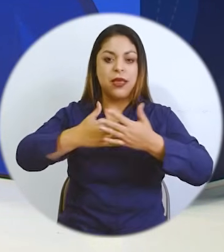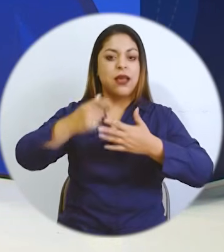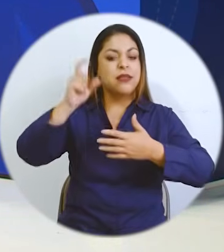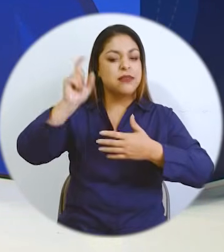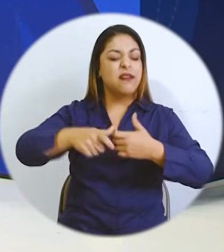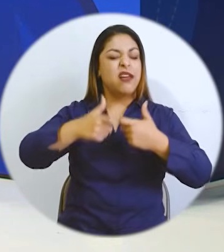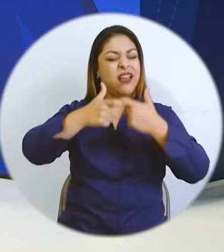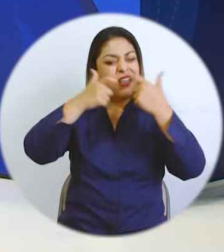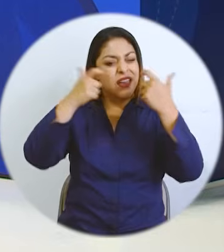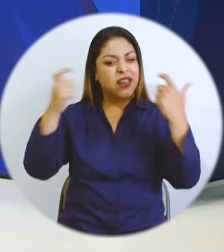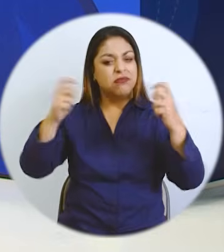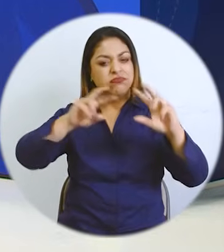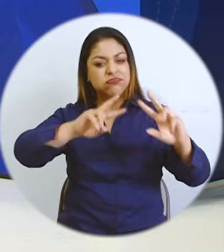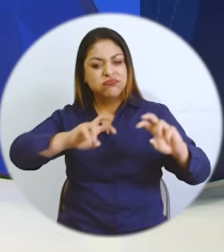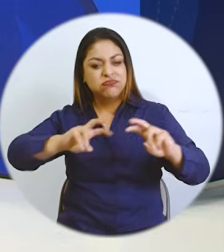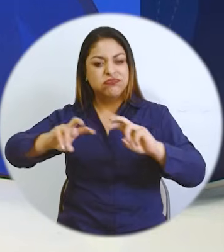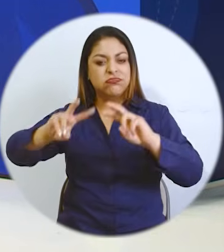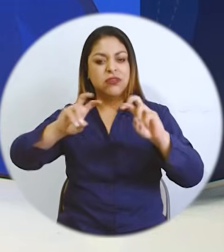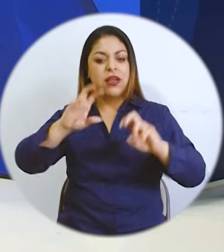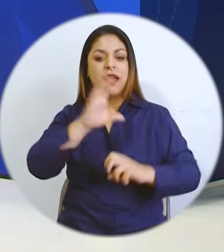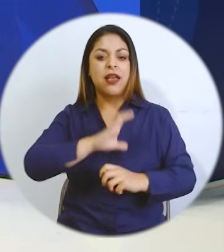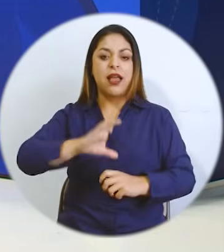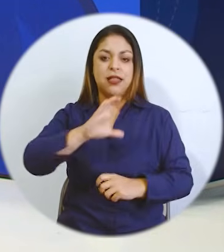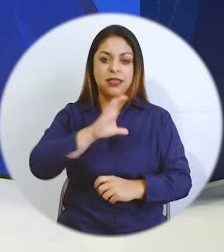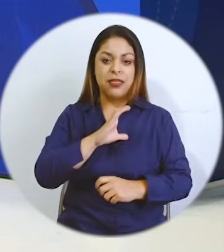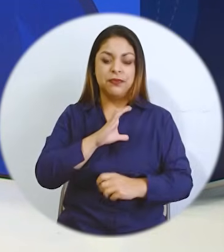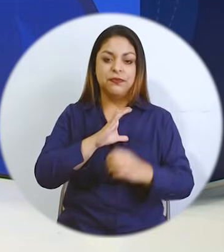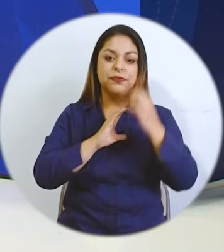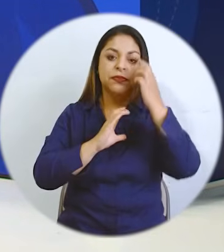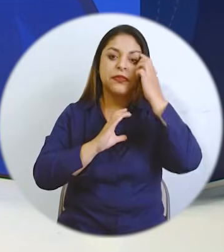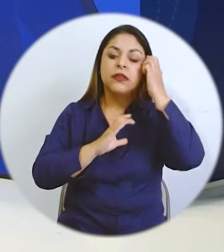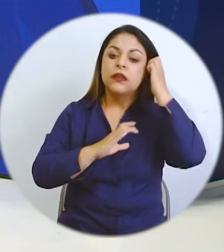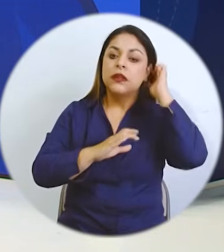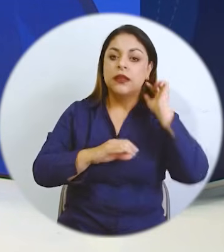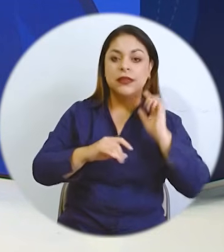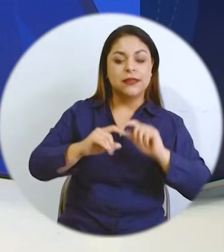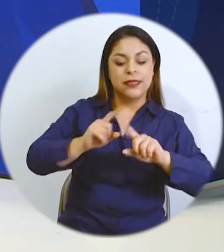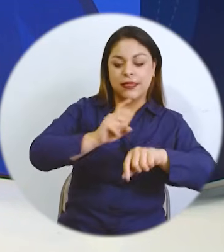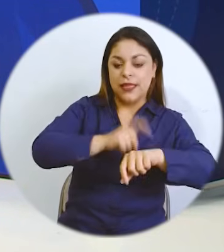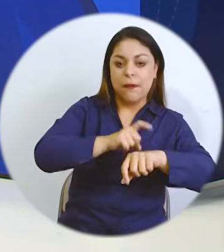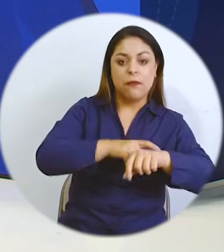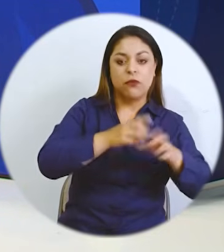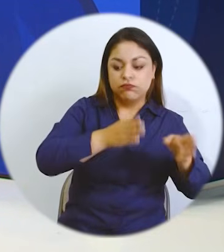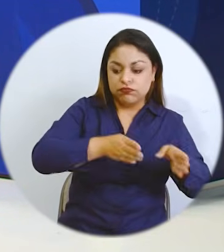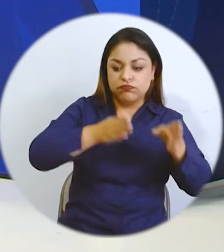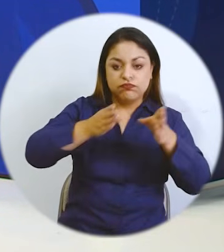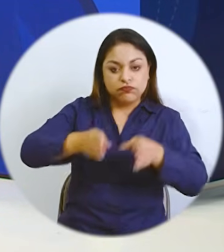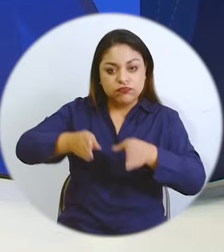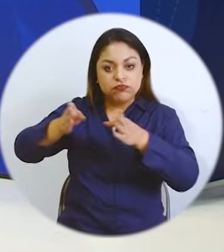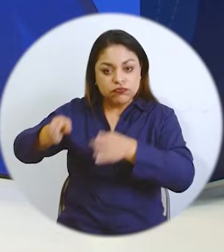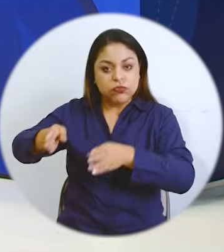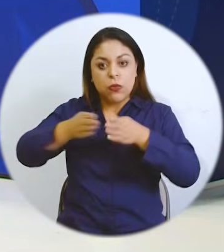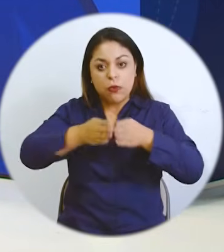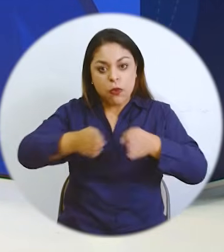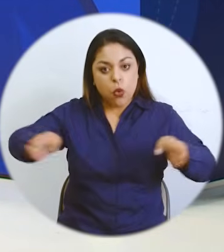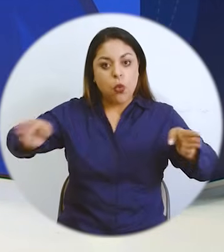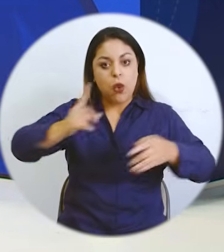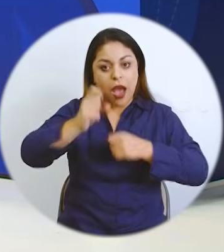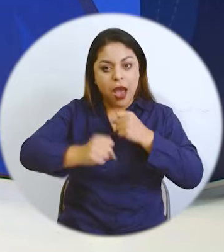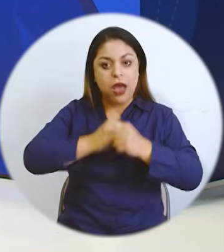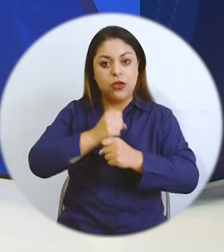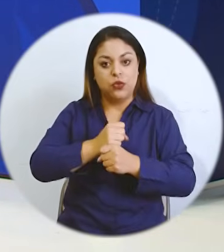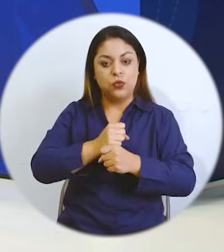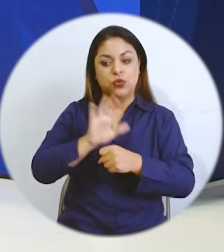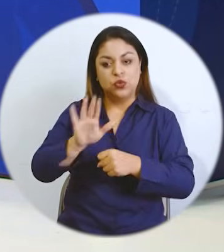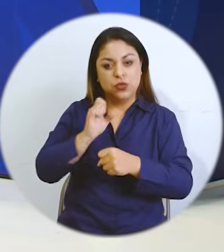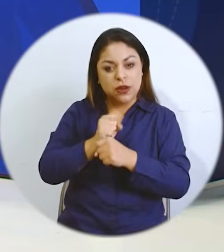de análisis de calidad de diferentes parámetros con diferente periodicidad durante todo un año en su operación, y ese